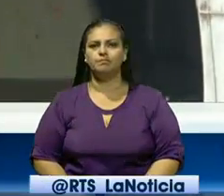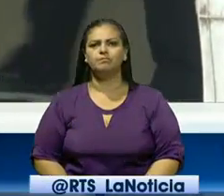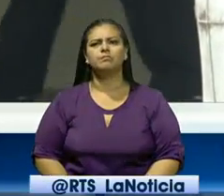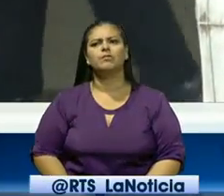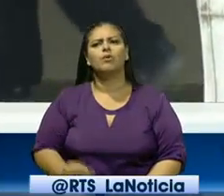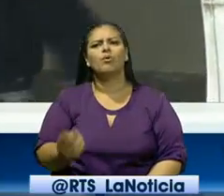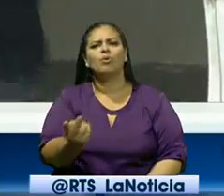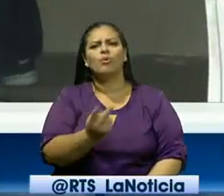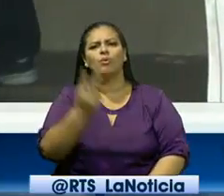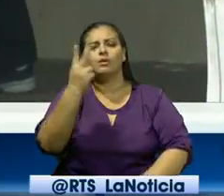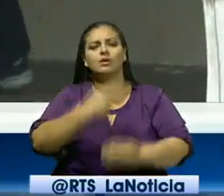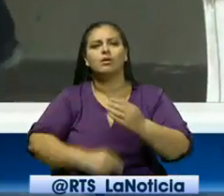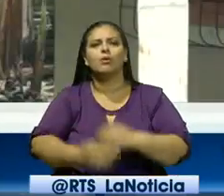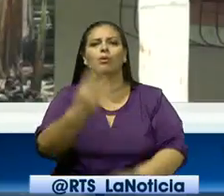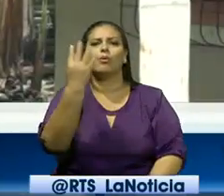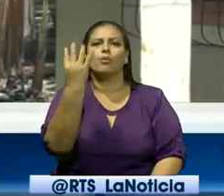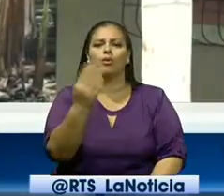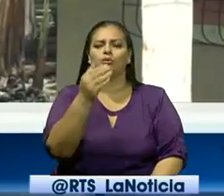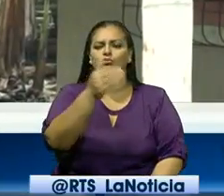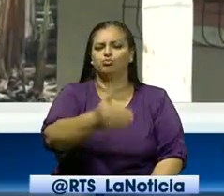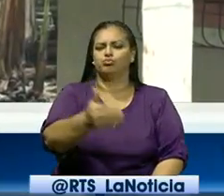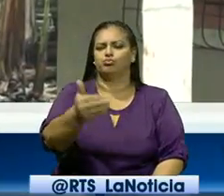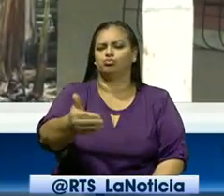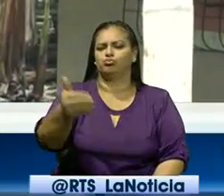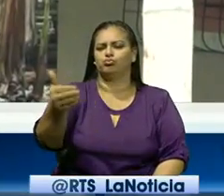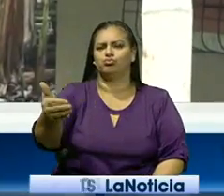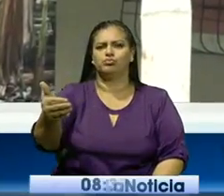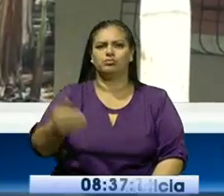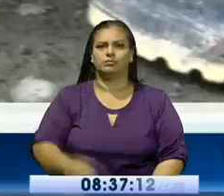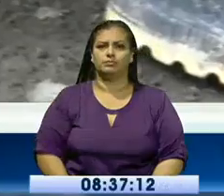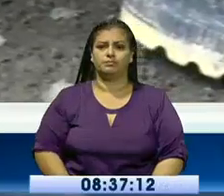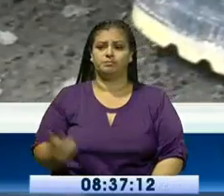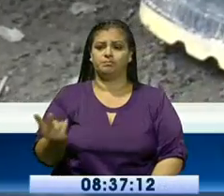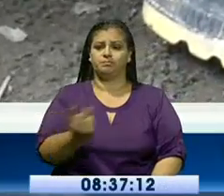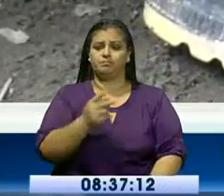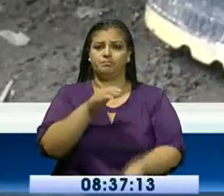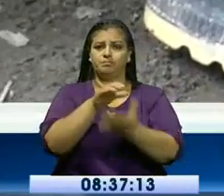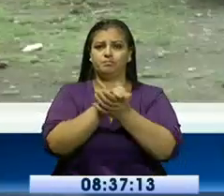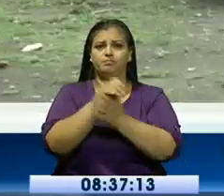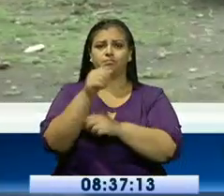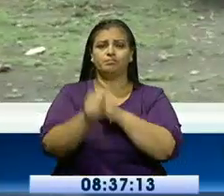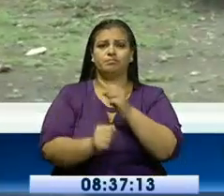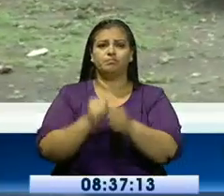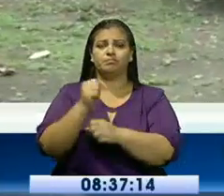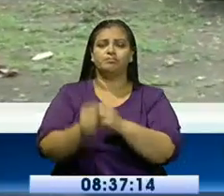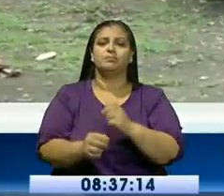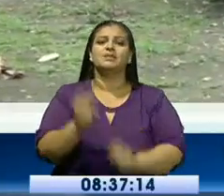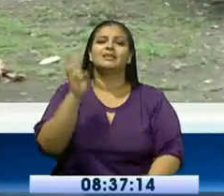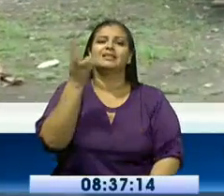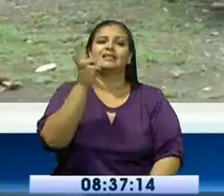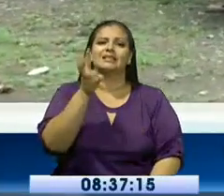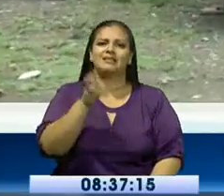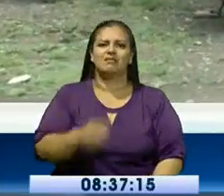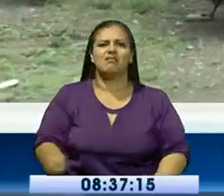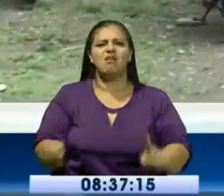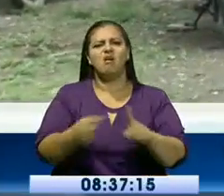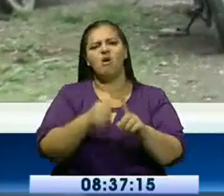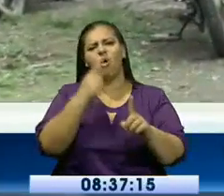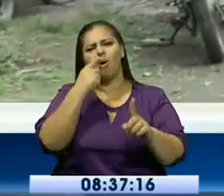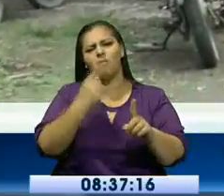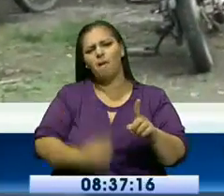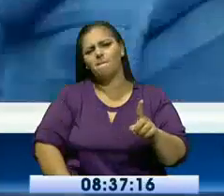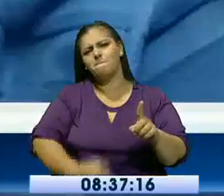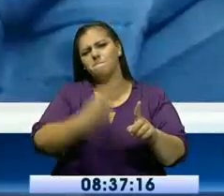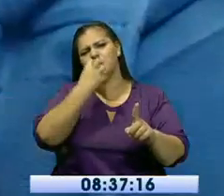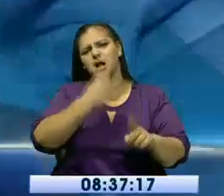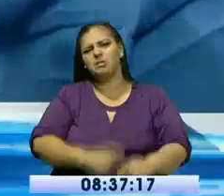procrearon, todos menores de edad. Tenían 16 años juntos, pero aparentemente los celos provocaban constantes discusiones